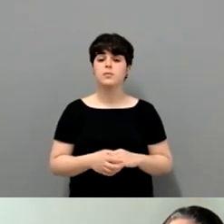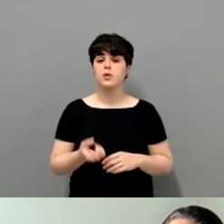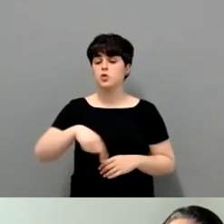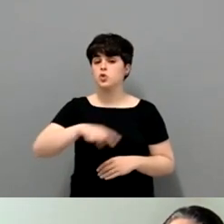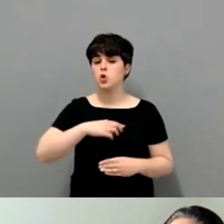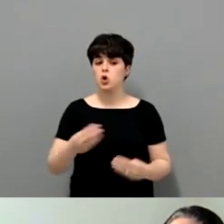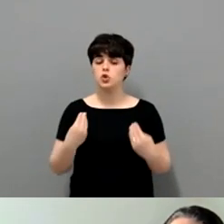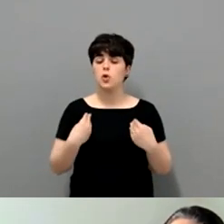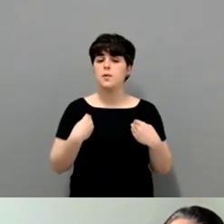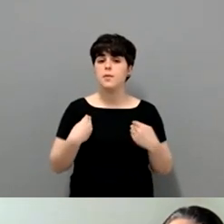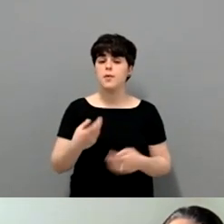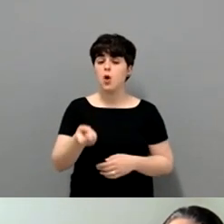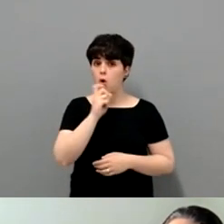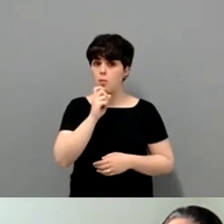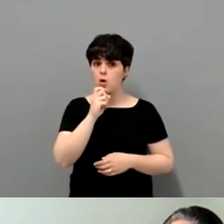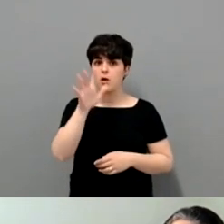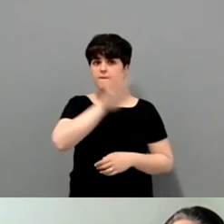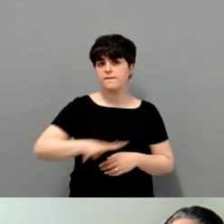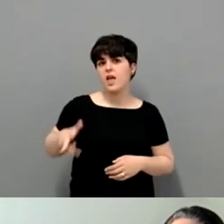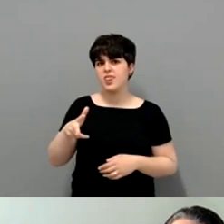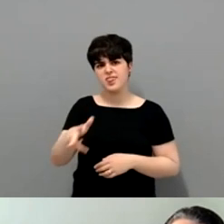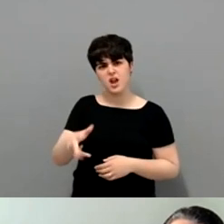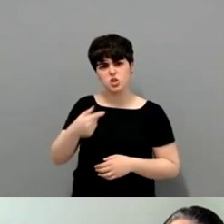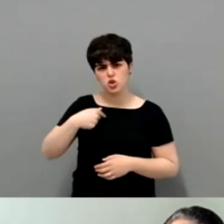Vivimos en un estado de derecho. Yo soy una